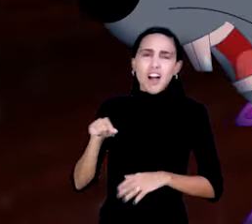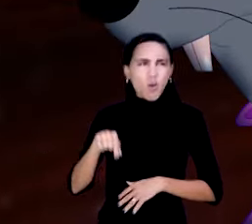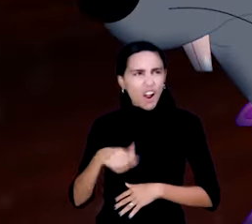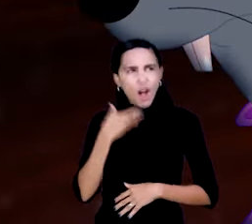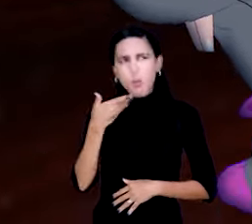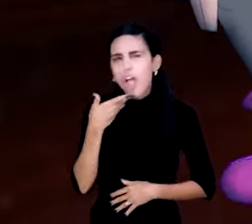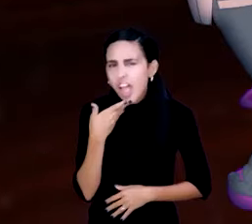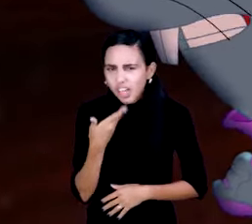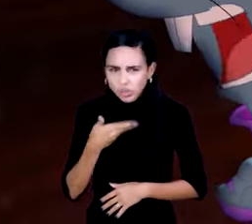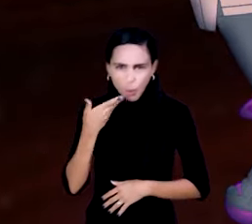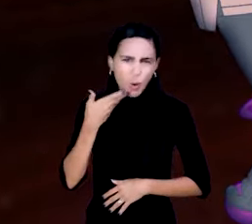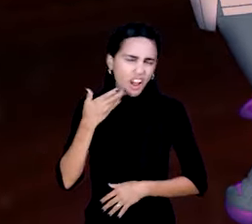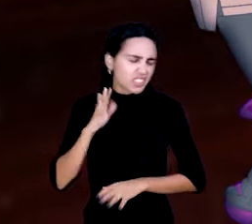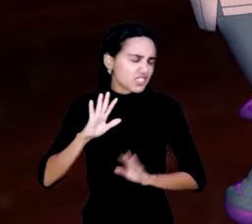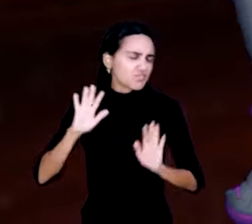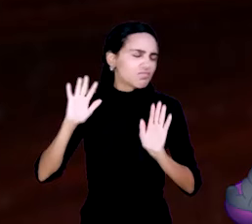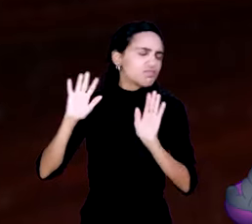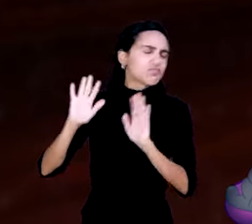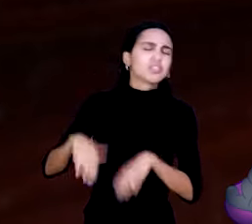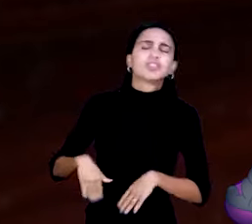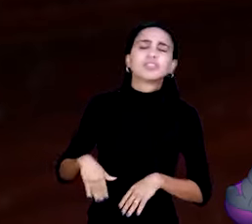en el cuento.